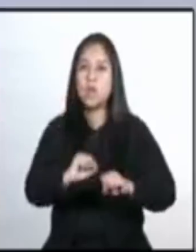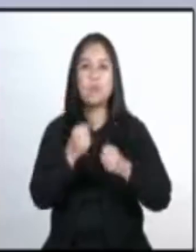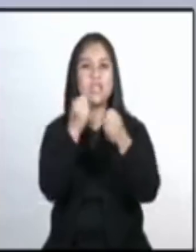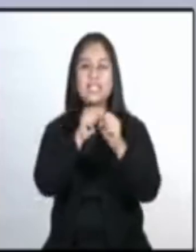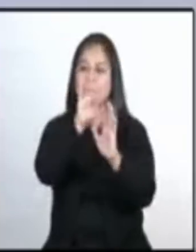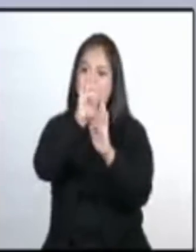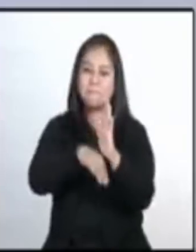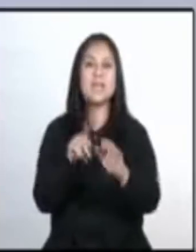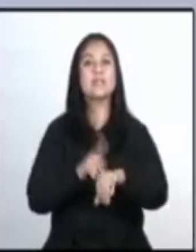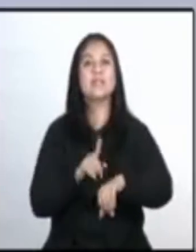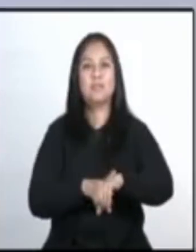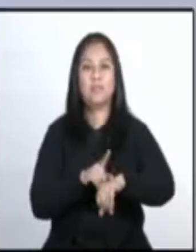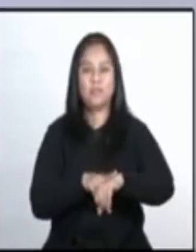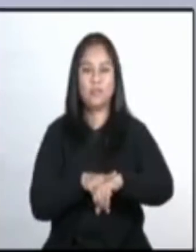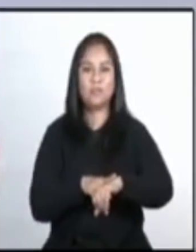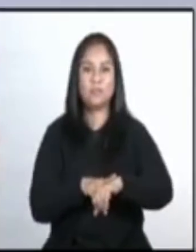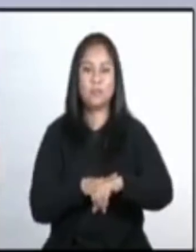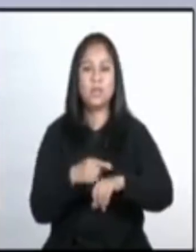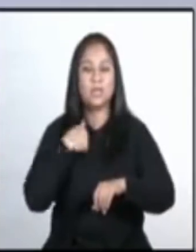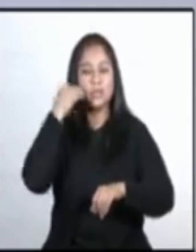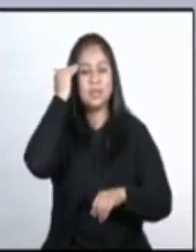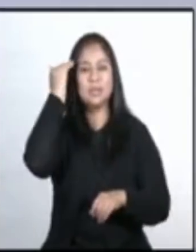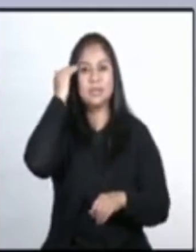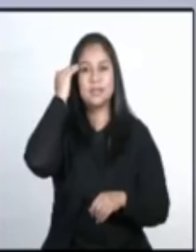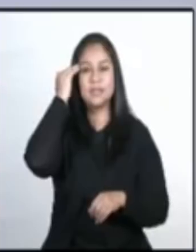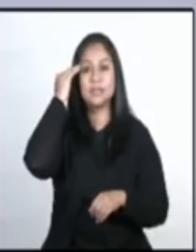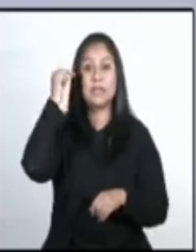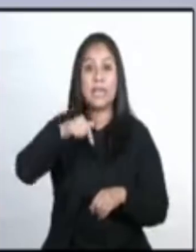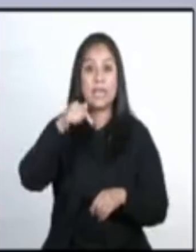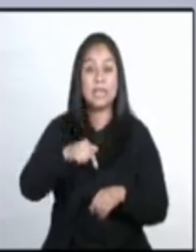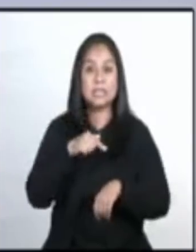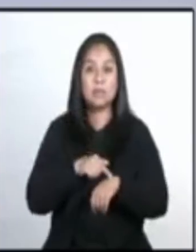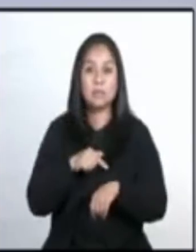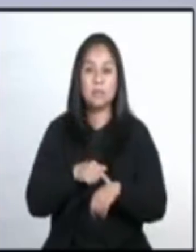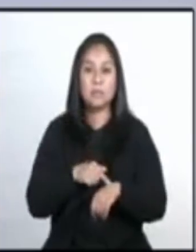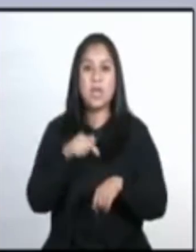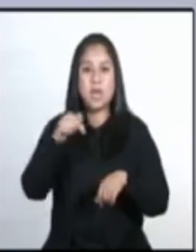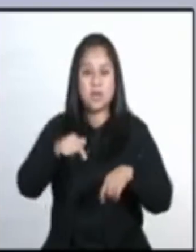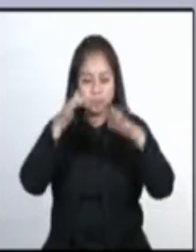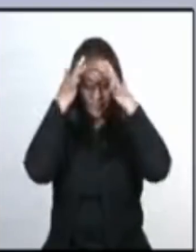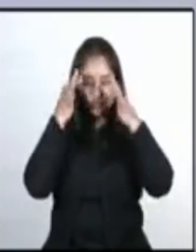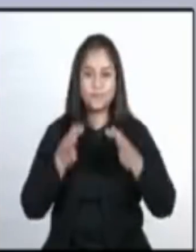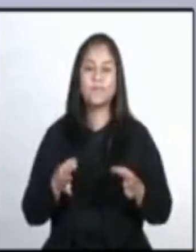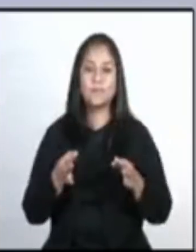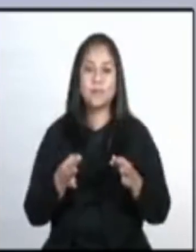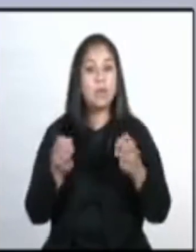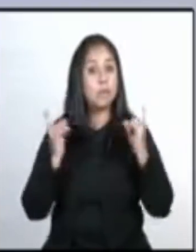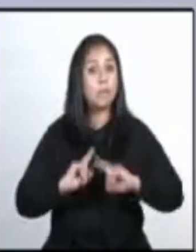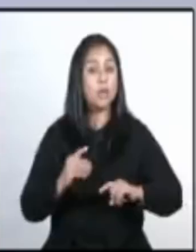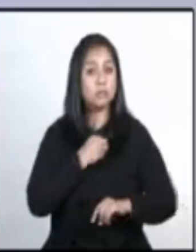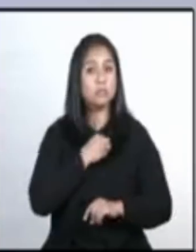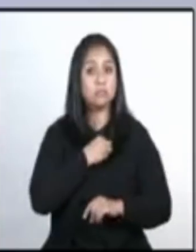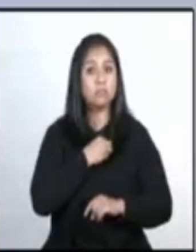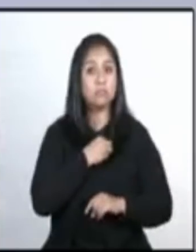tiempo posible. Yo sé que este es el momento de tomar decisiones, pero si queremos